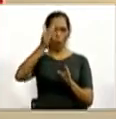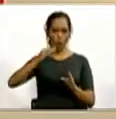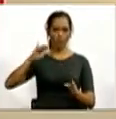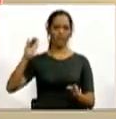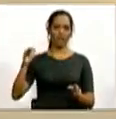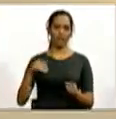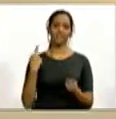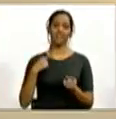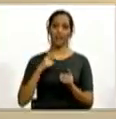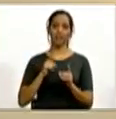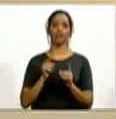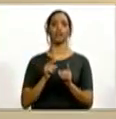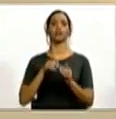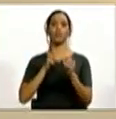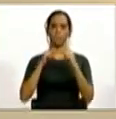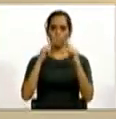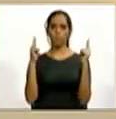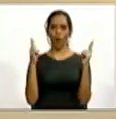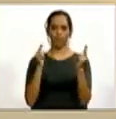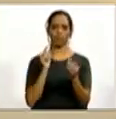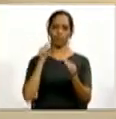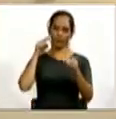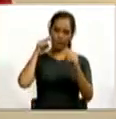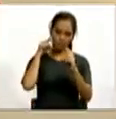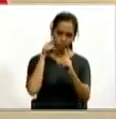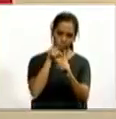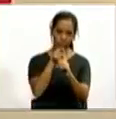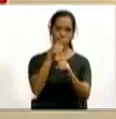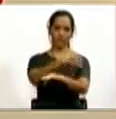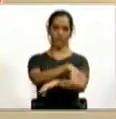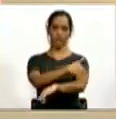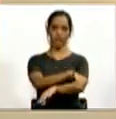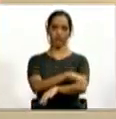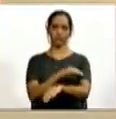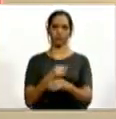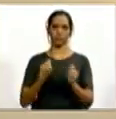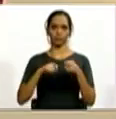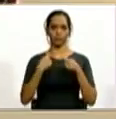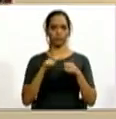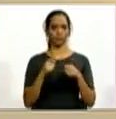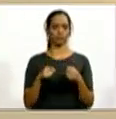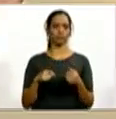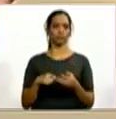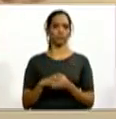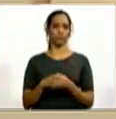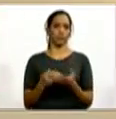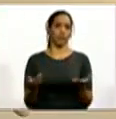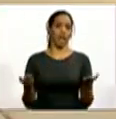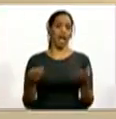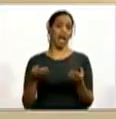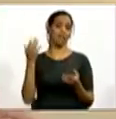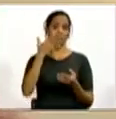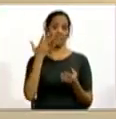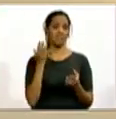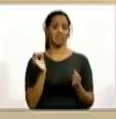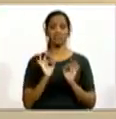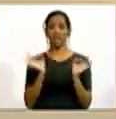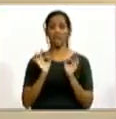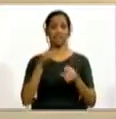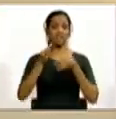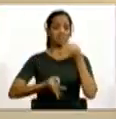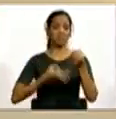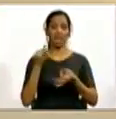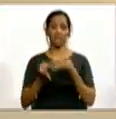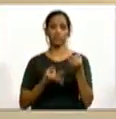Entonces tienen que pasar por el puente para caer a la avenida principal, donde están los principales comercios allá. Y al parecer nadie ha dado